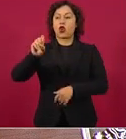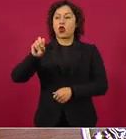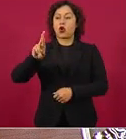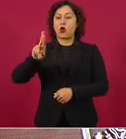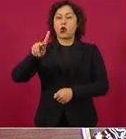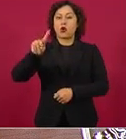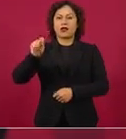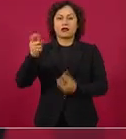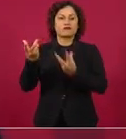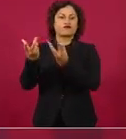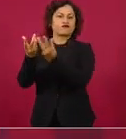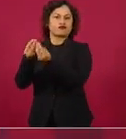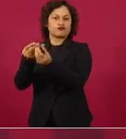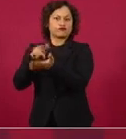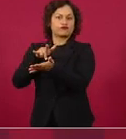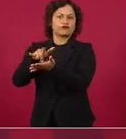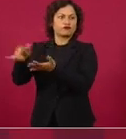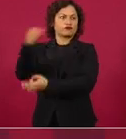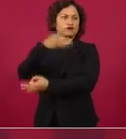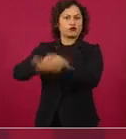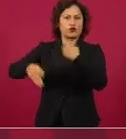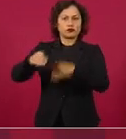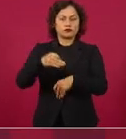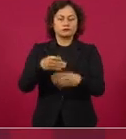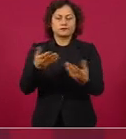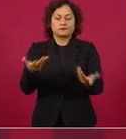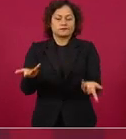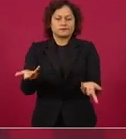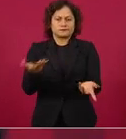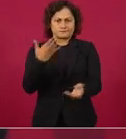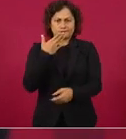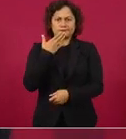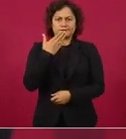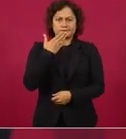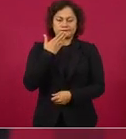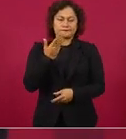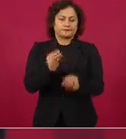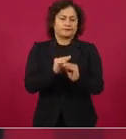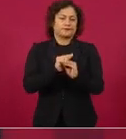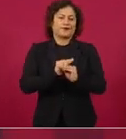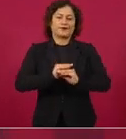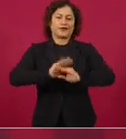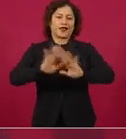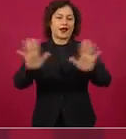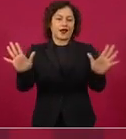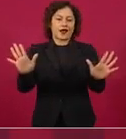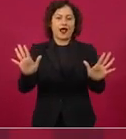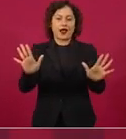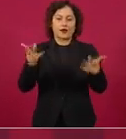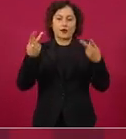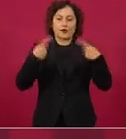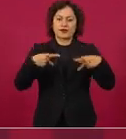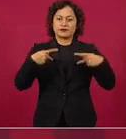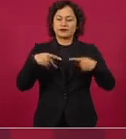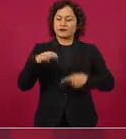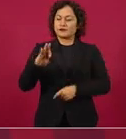Claro que no es de extrañarse que Calderón diga yo soy Loret o